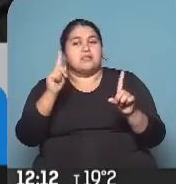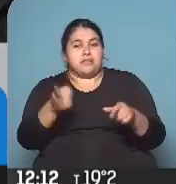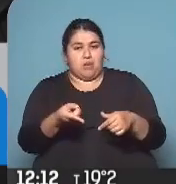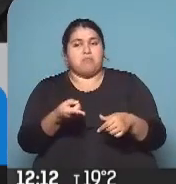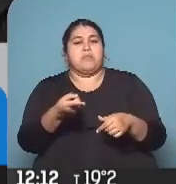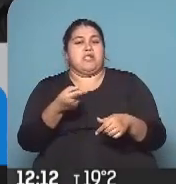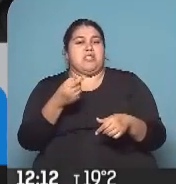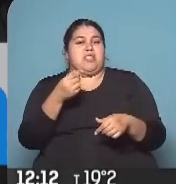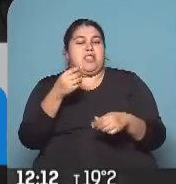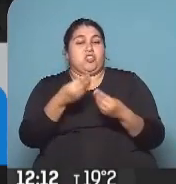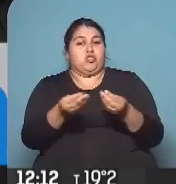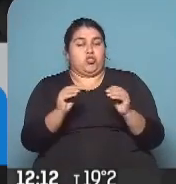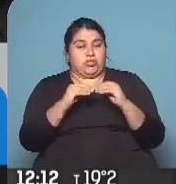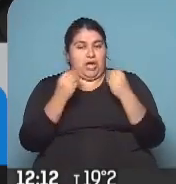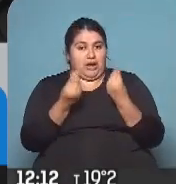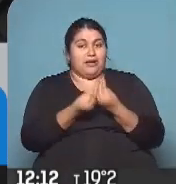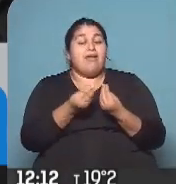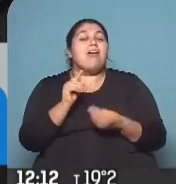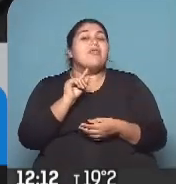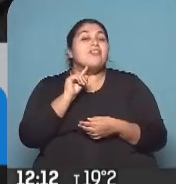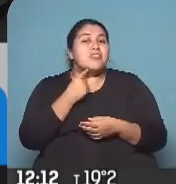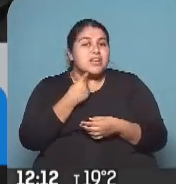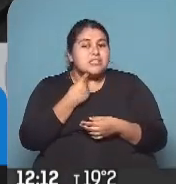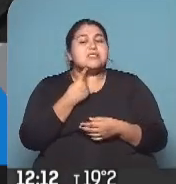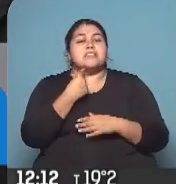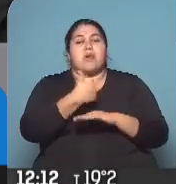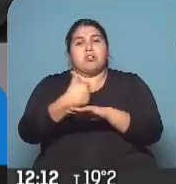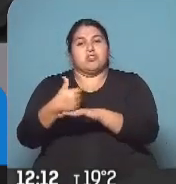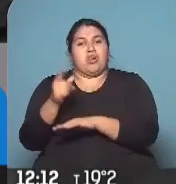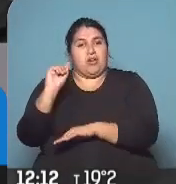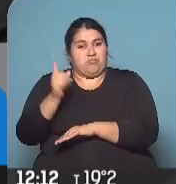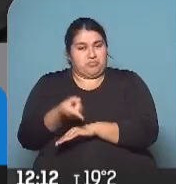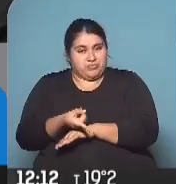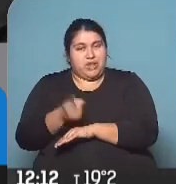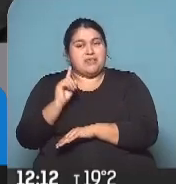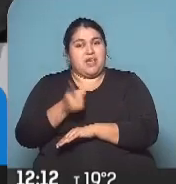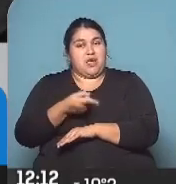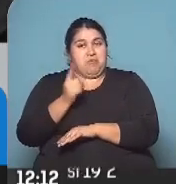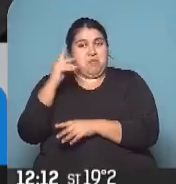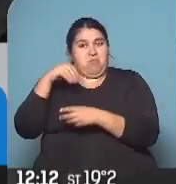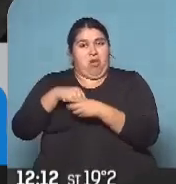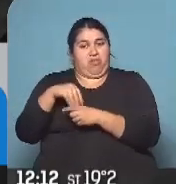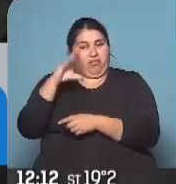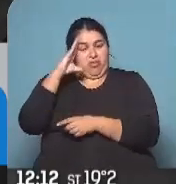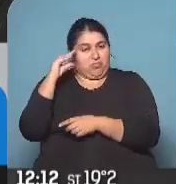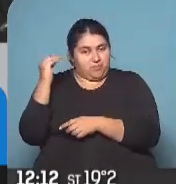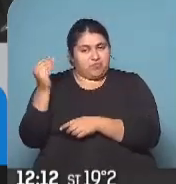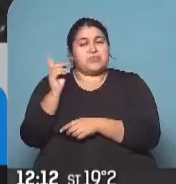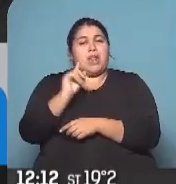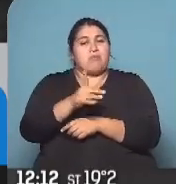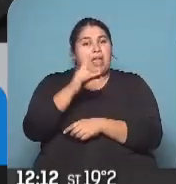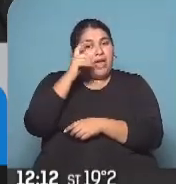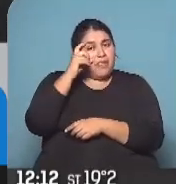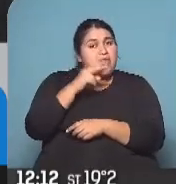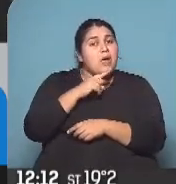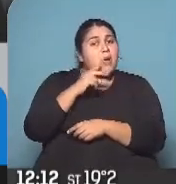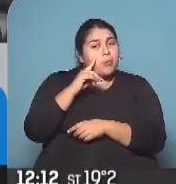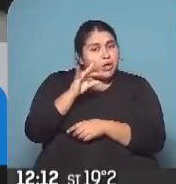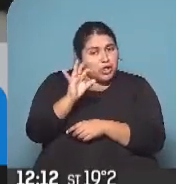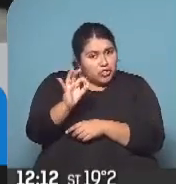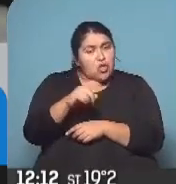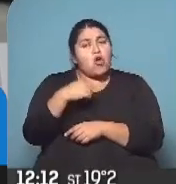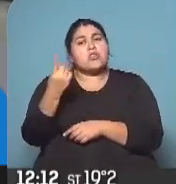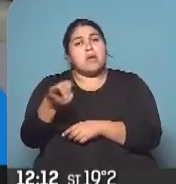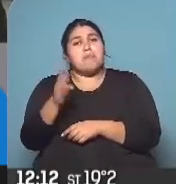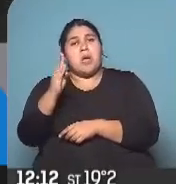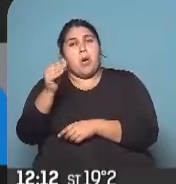13 imputados, entre los cuales se encuentra la expresidenta y actual senadora Cristina Fernández de Kirchner, también Julio De Vido tendrá que estar presente, también